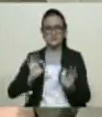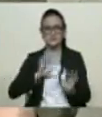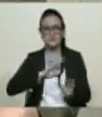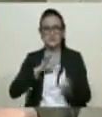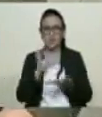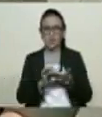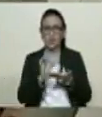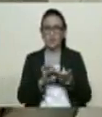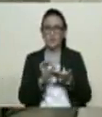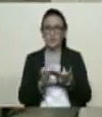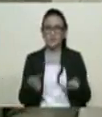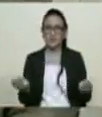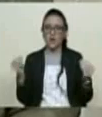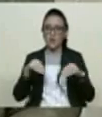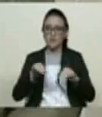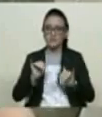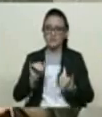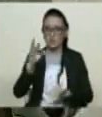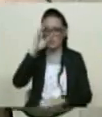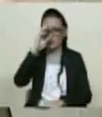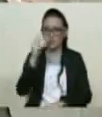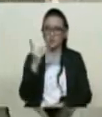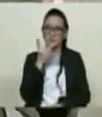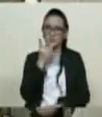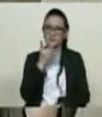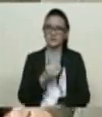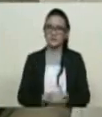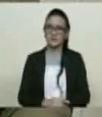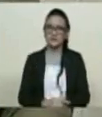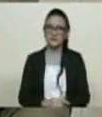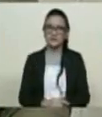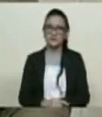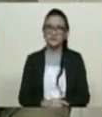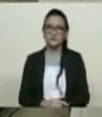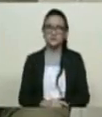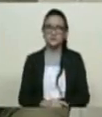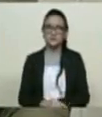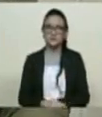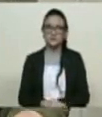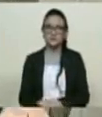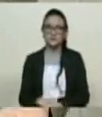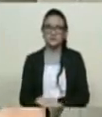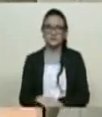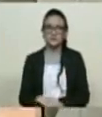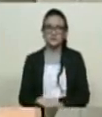documento de acuerdo de Santo Domingo. Allí estaba la celebración